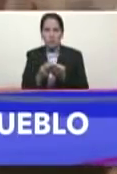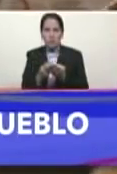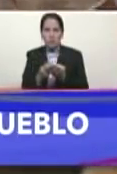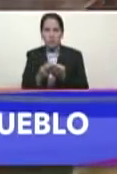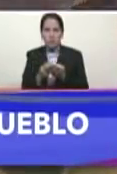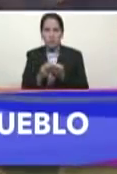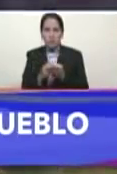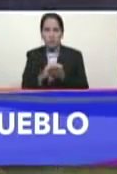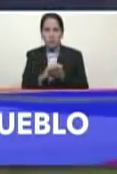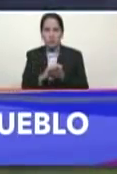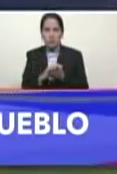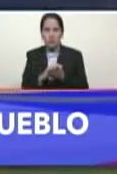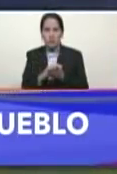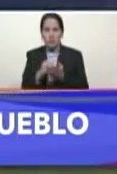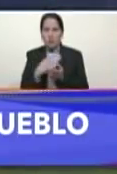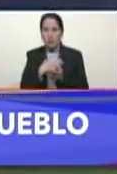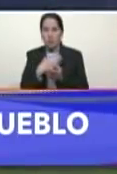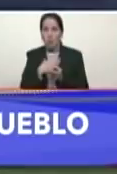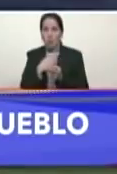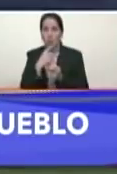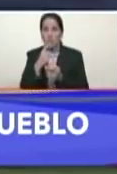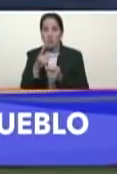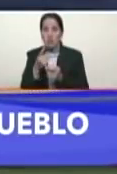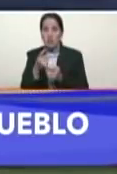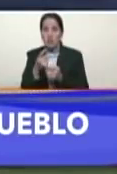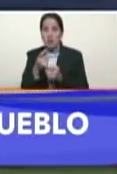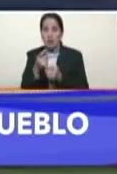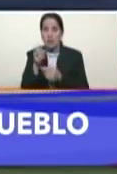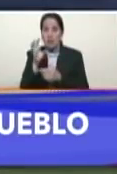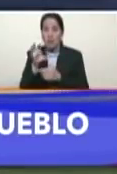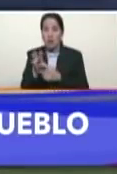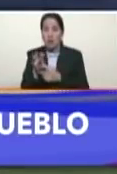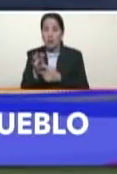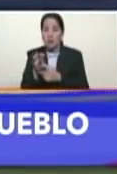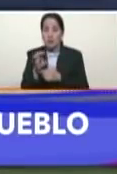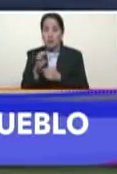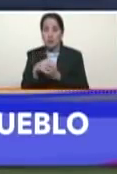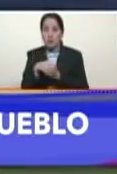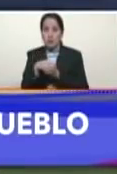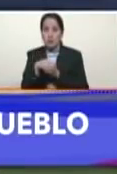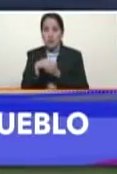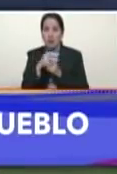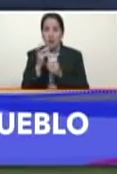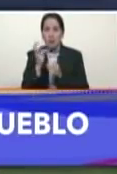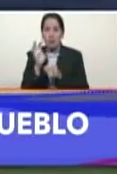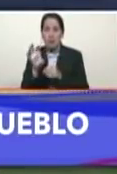No voy a poner país, pero puedo poner ejemplo. En el país X,